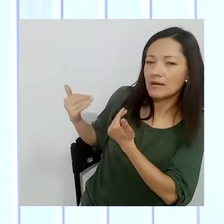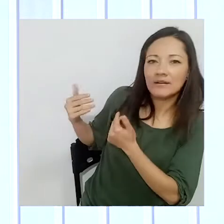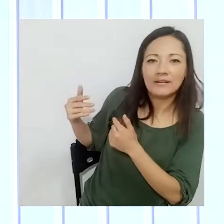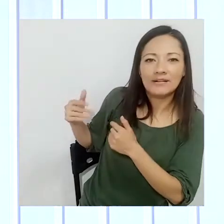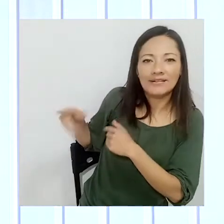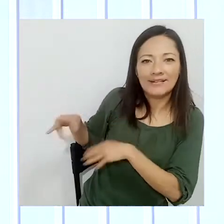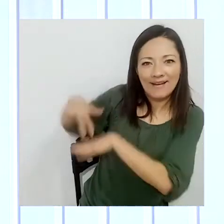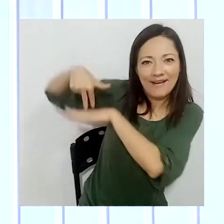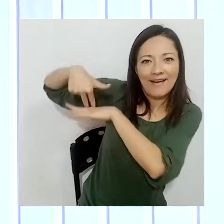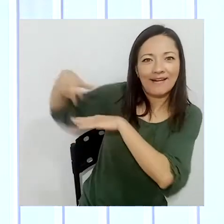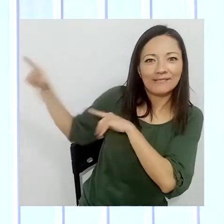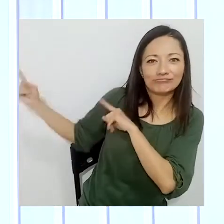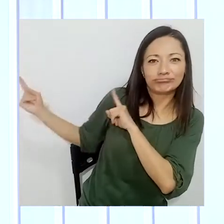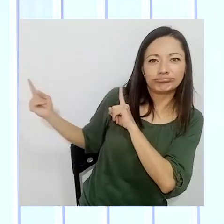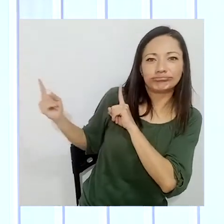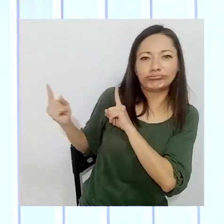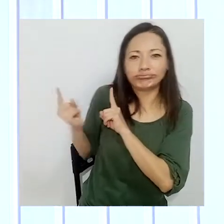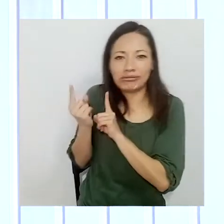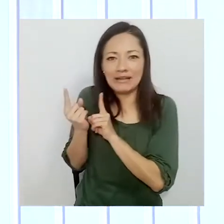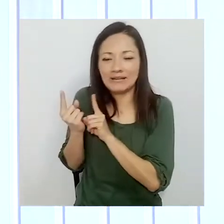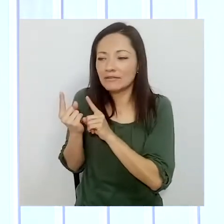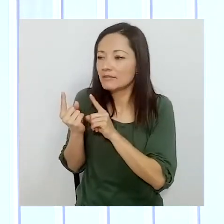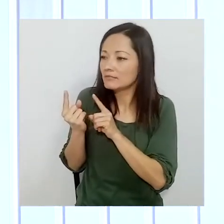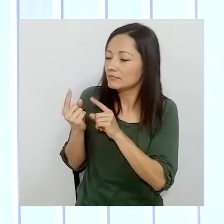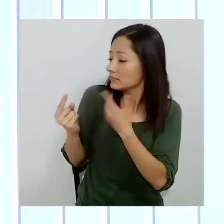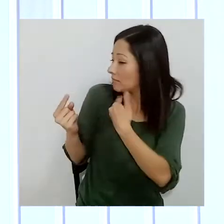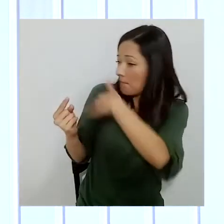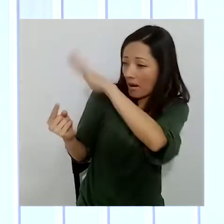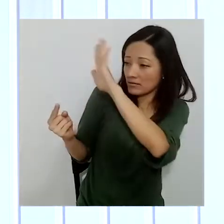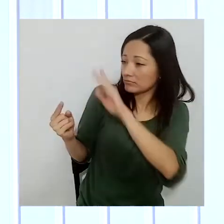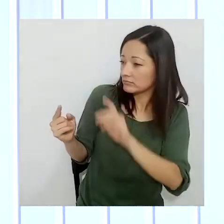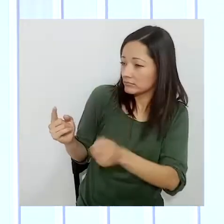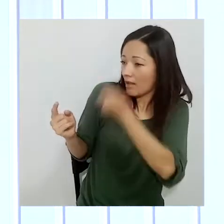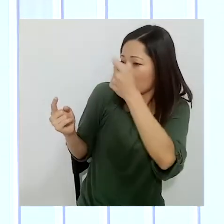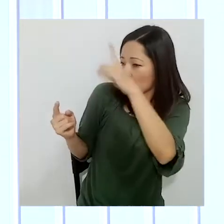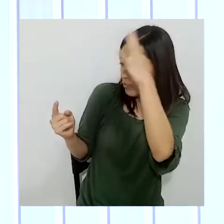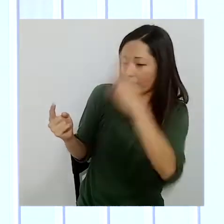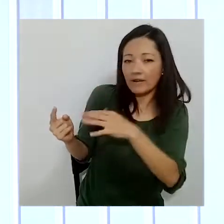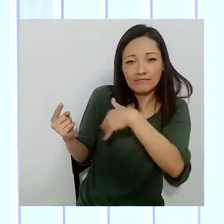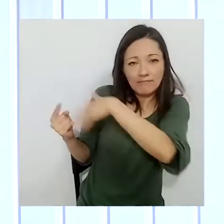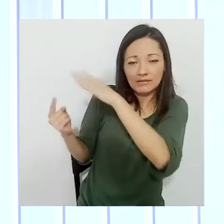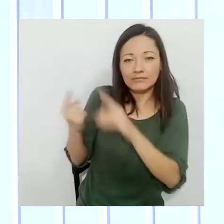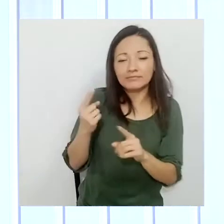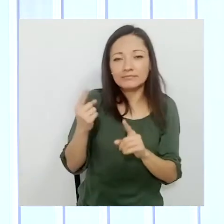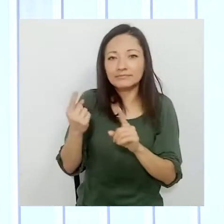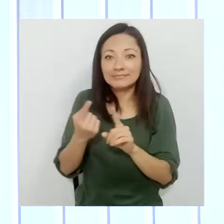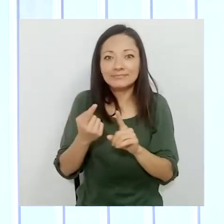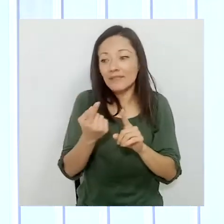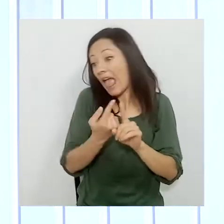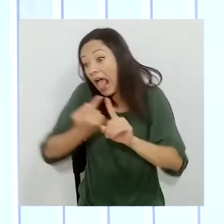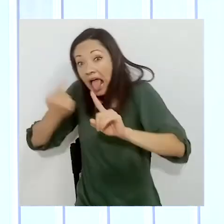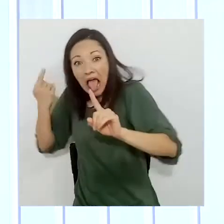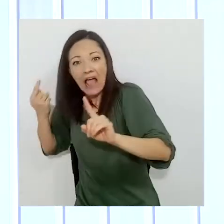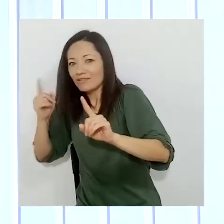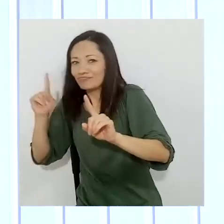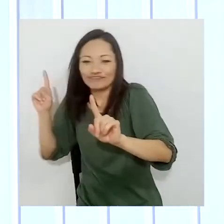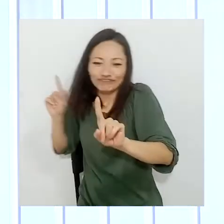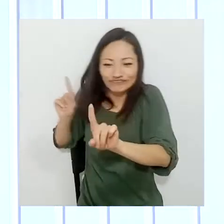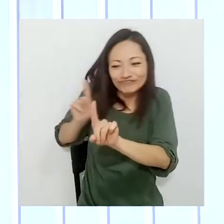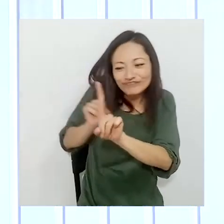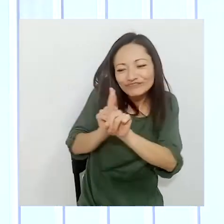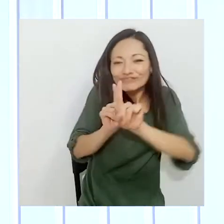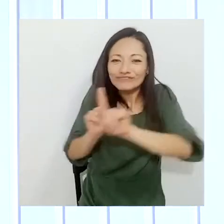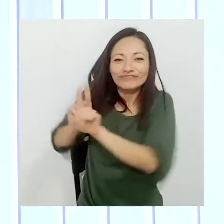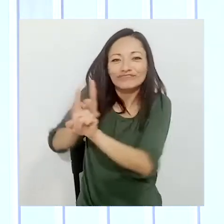encanta es después, que dice, porque Jesús dijo, vete, tu fe te ha salvado. Dice que Bartimeo comenzó a seguir a Jesús en